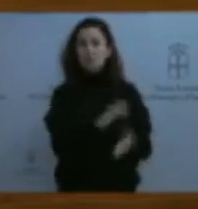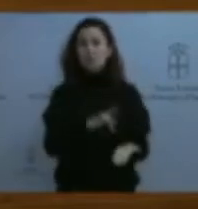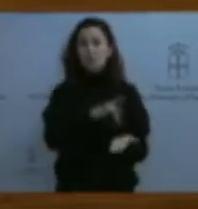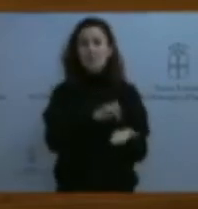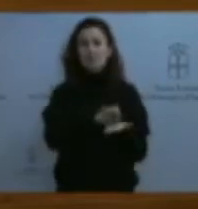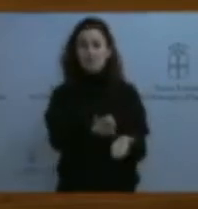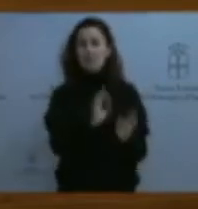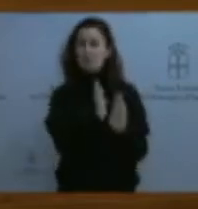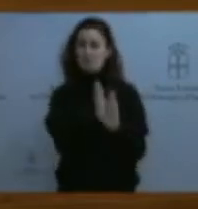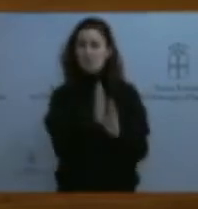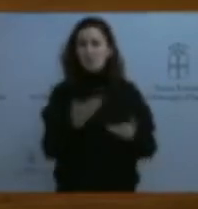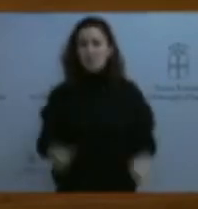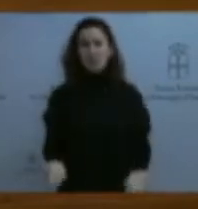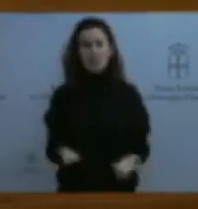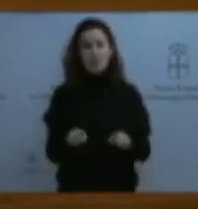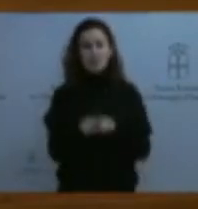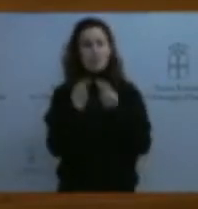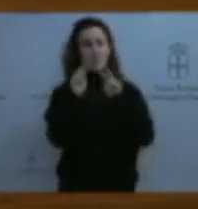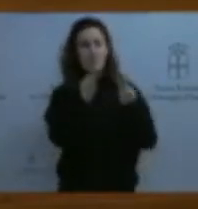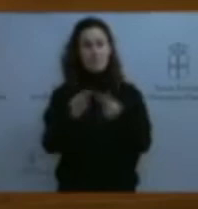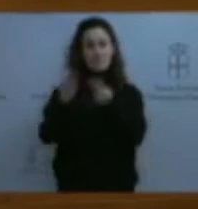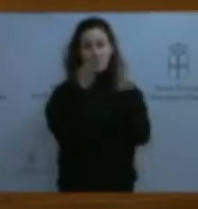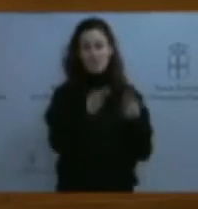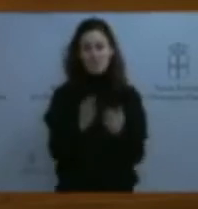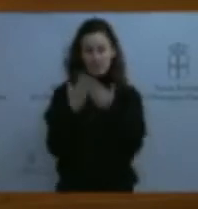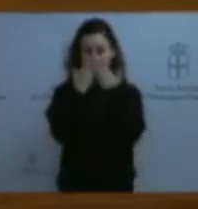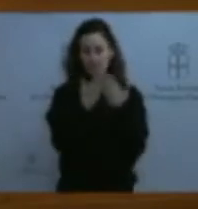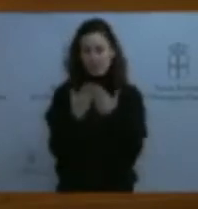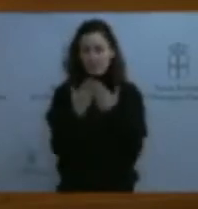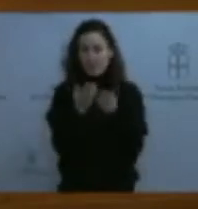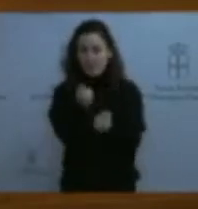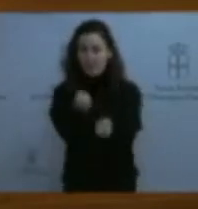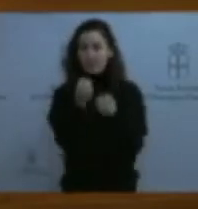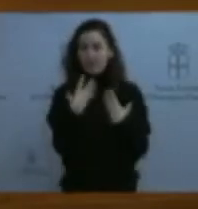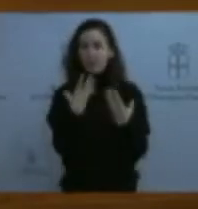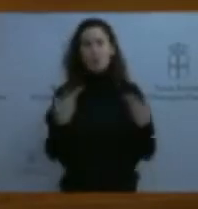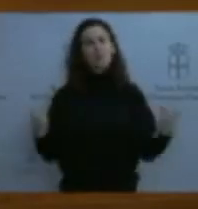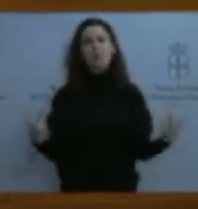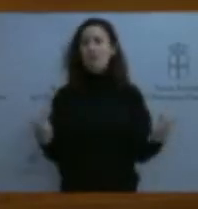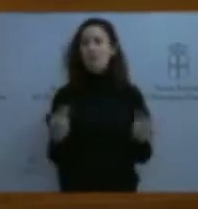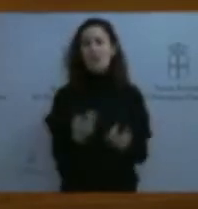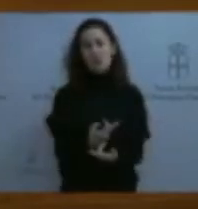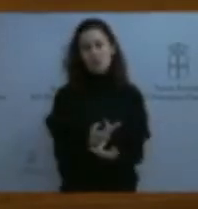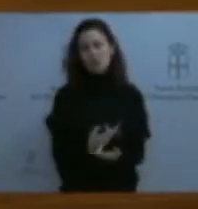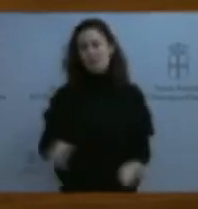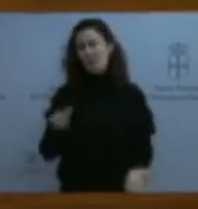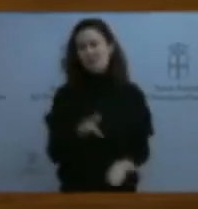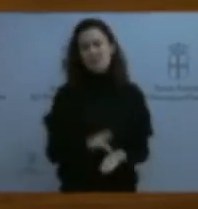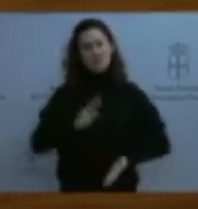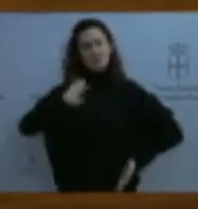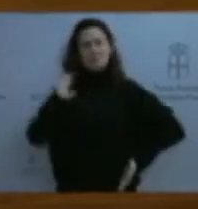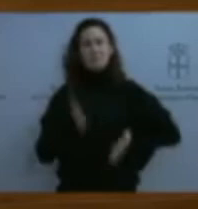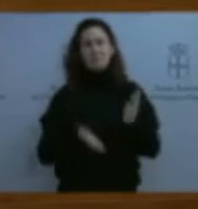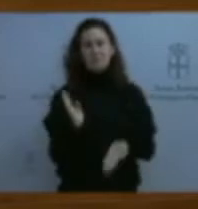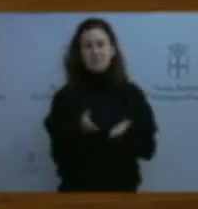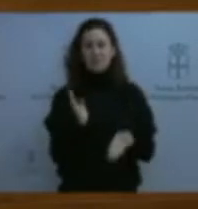servicios. A poco que se observen los datos, estos ponen de manifiesto que los recortes se han cebado en los servicios sociales